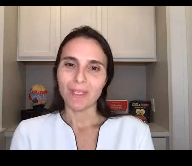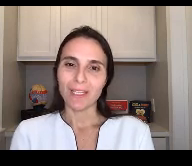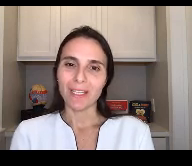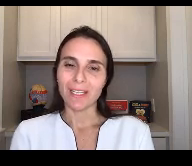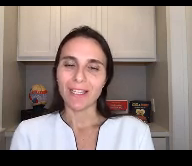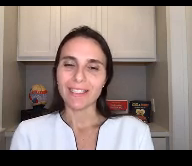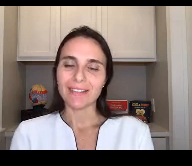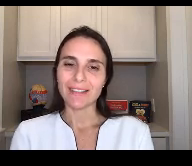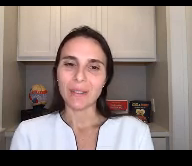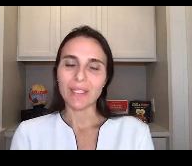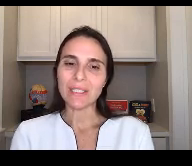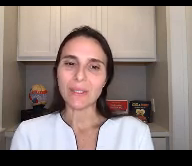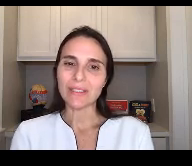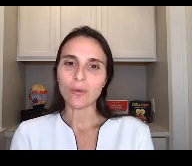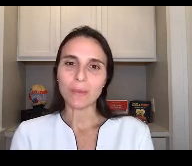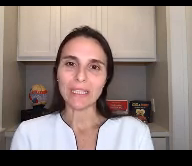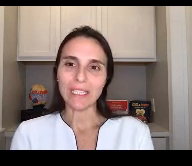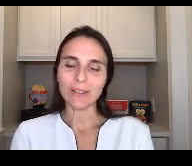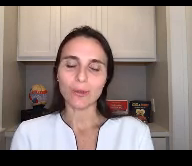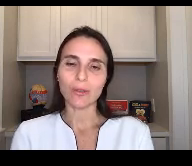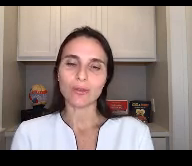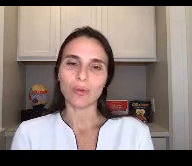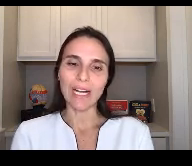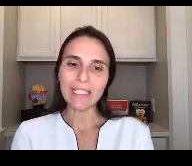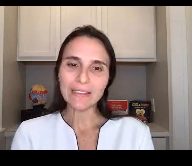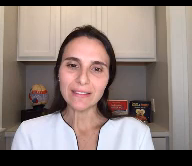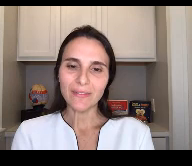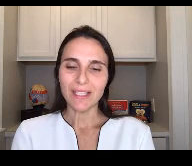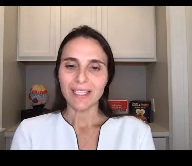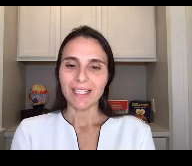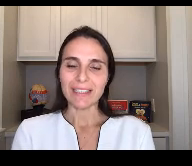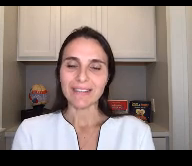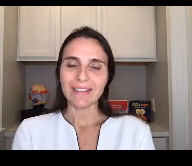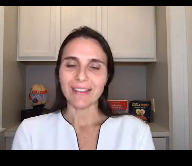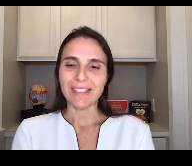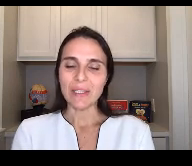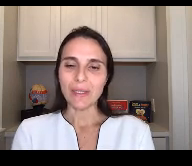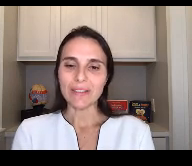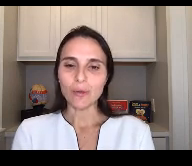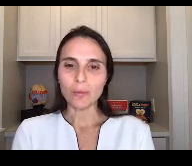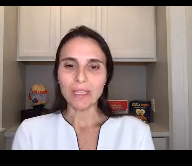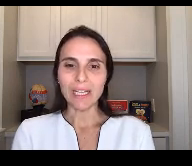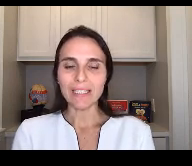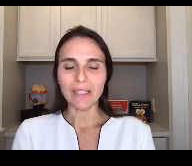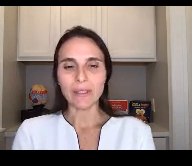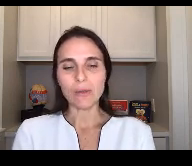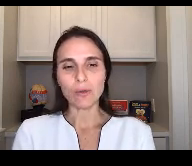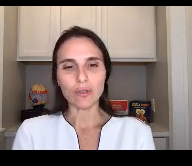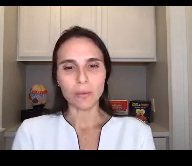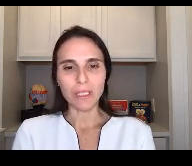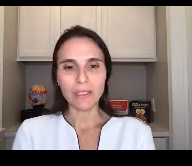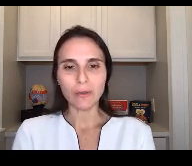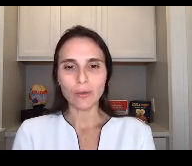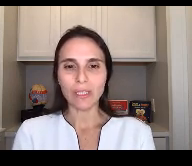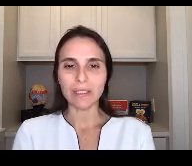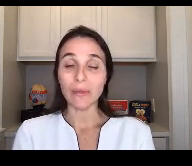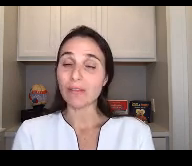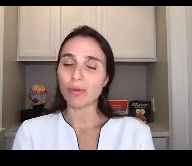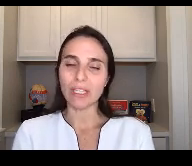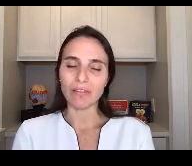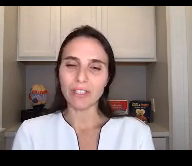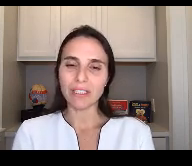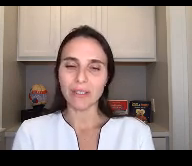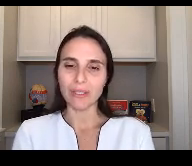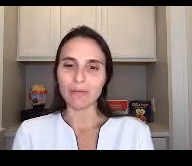promotores de la iniciativa de llevar salud mental a todos los hogares. De llevar salud mental a través del conocimiento, a